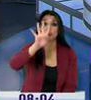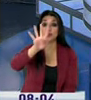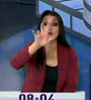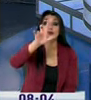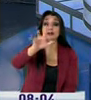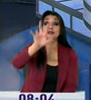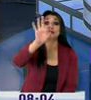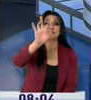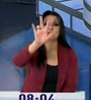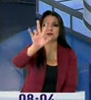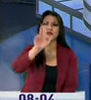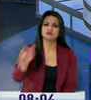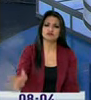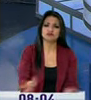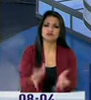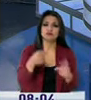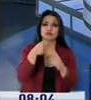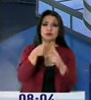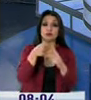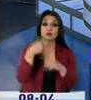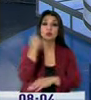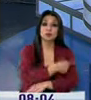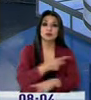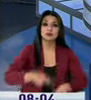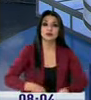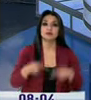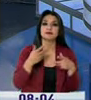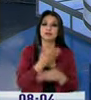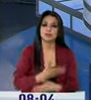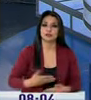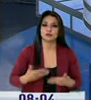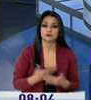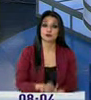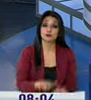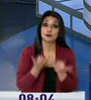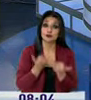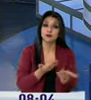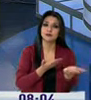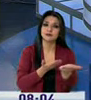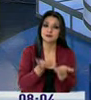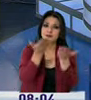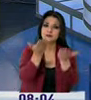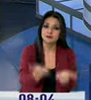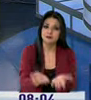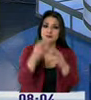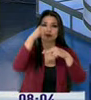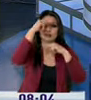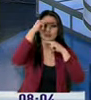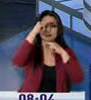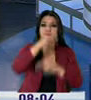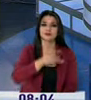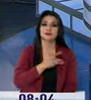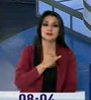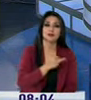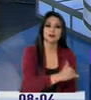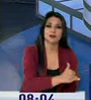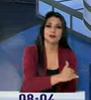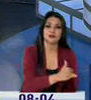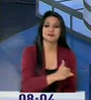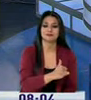098-518-4393. Con mucha energía, con mucho ánimo, viviendo un día a la vez, estamos acá para servirles a ustedes. Noticiero doliente de la